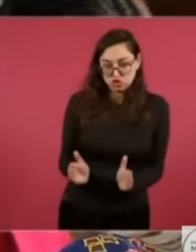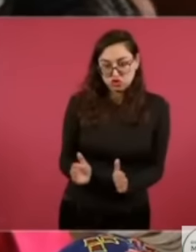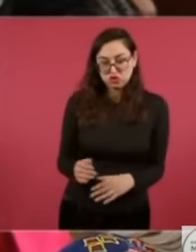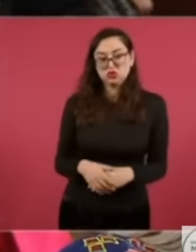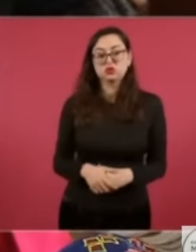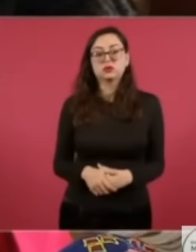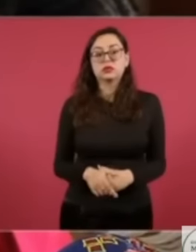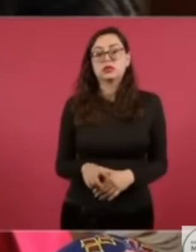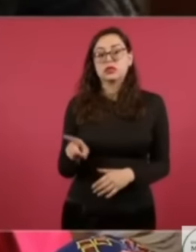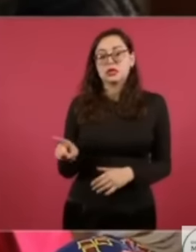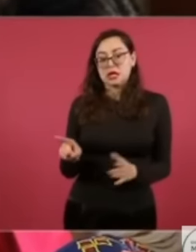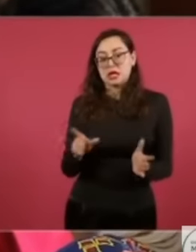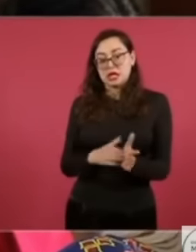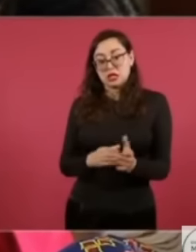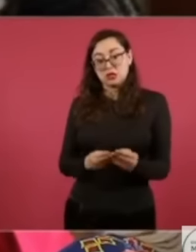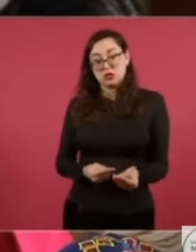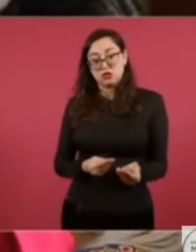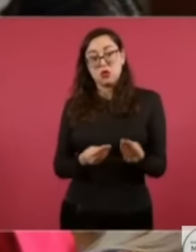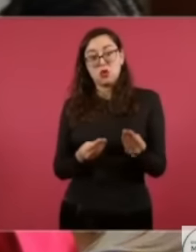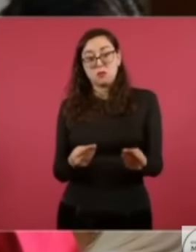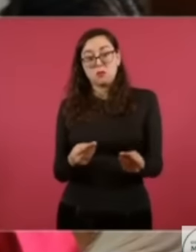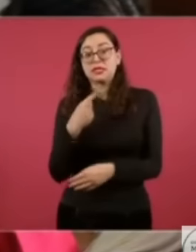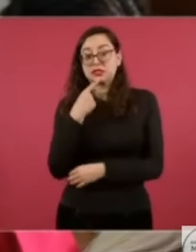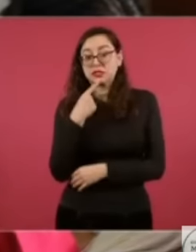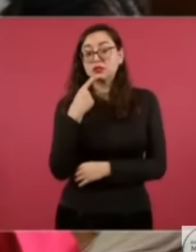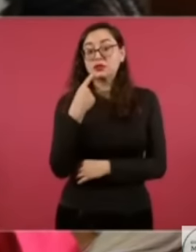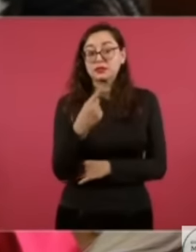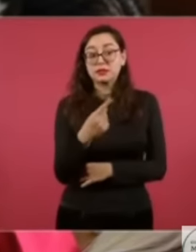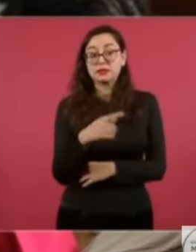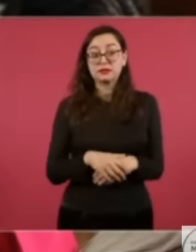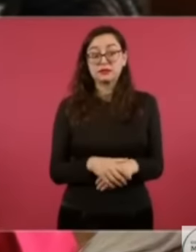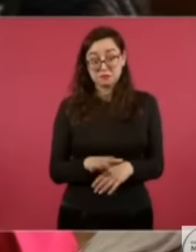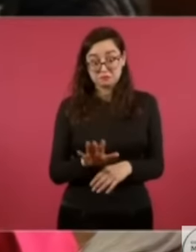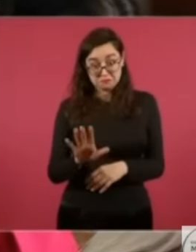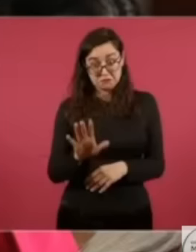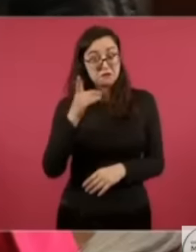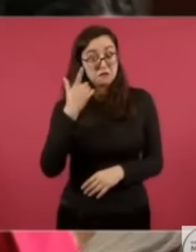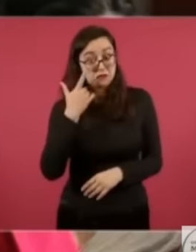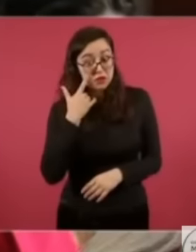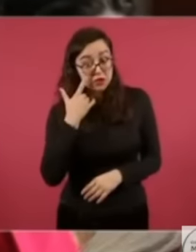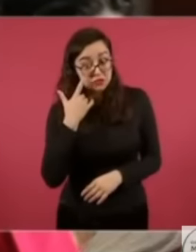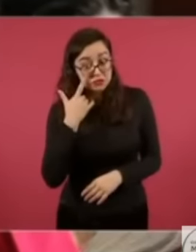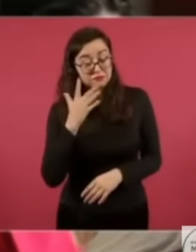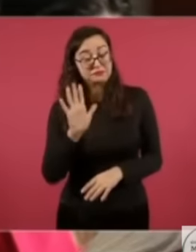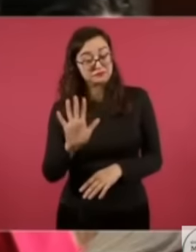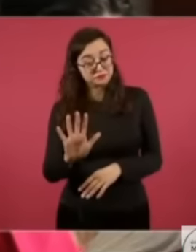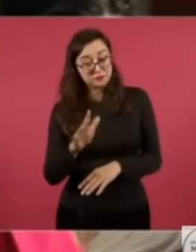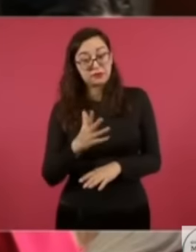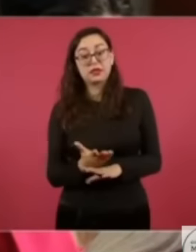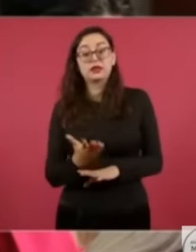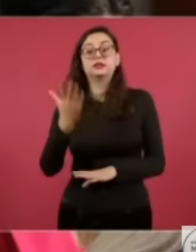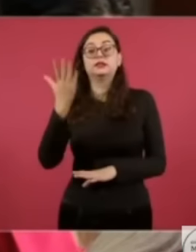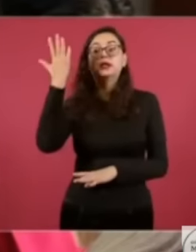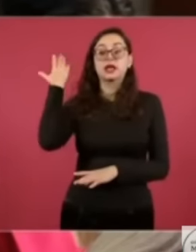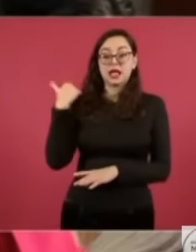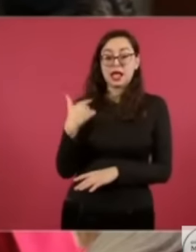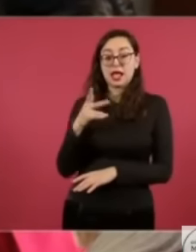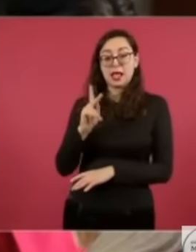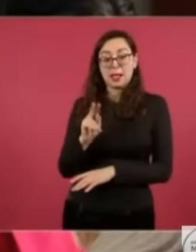de la mañanera, pero la realidad es que nadie la quiere ahí definitivamente. Definitivamente dice mentiras, injurias